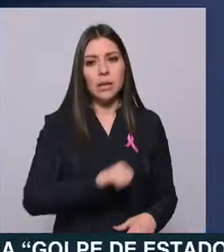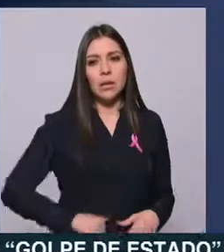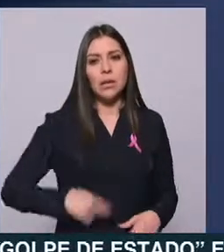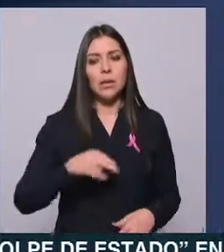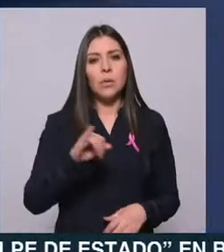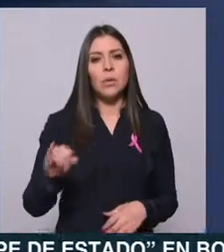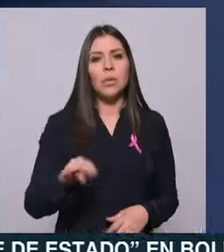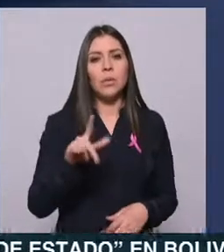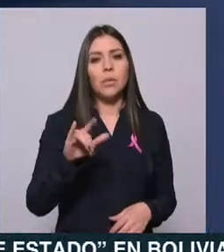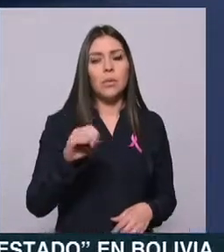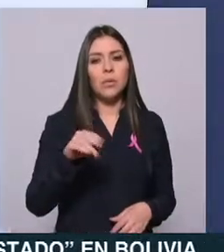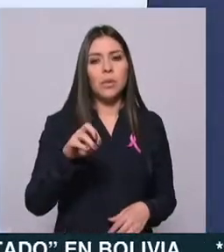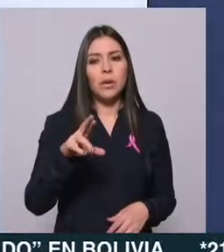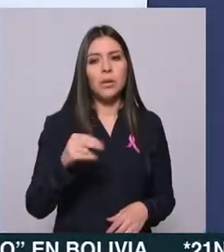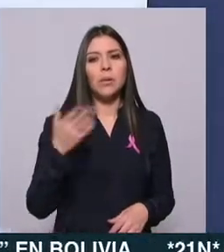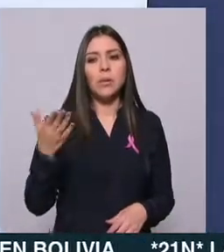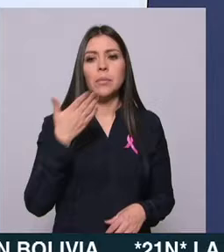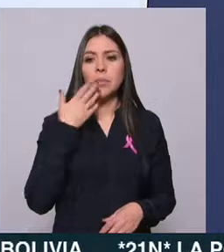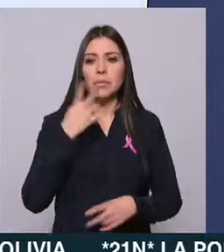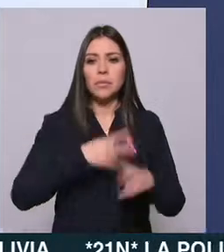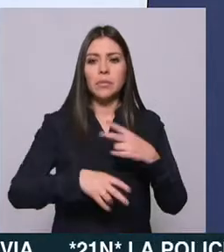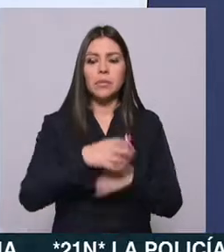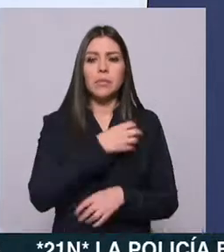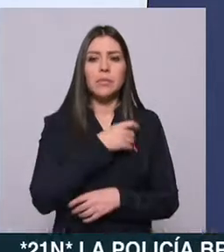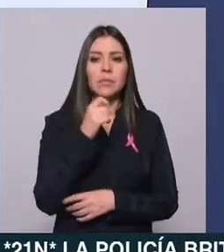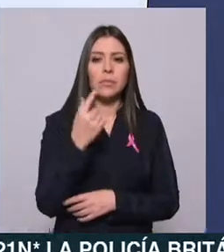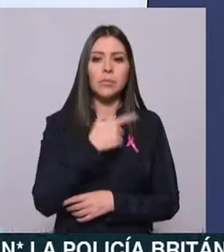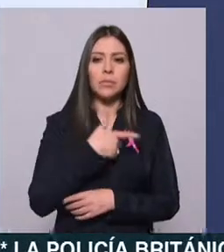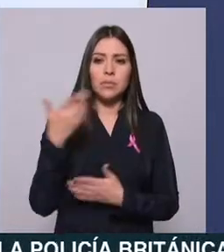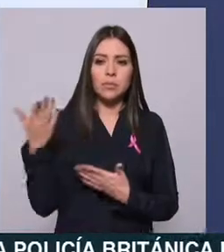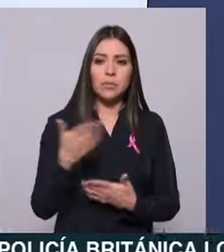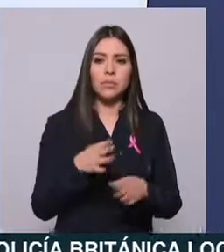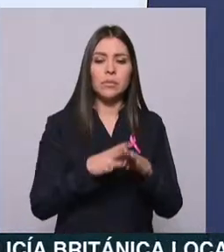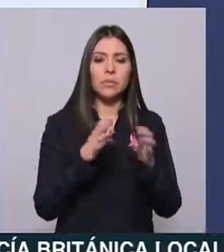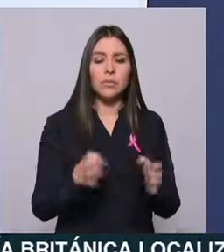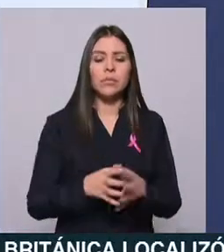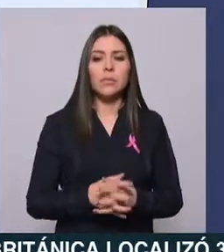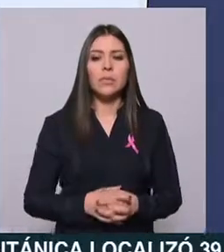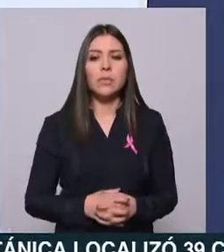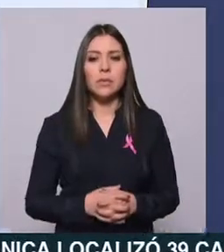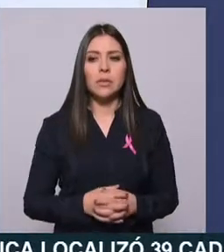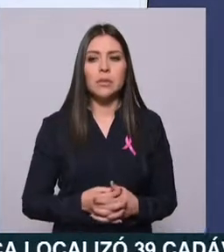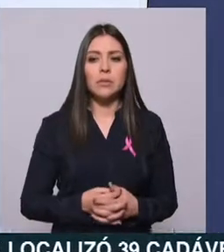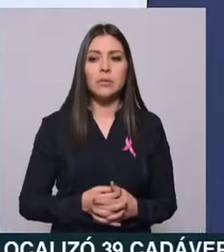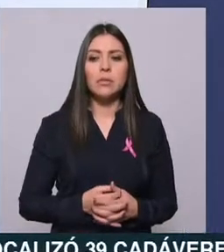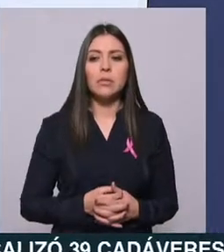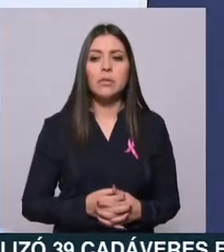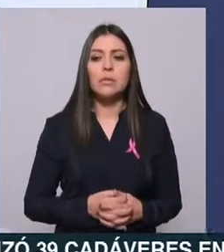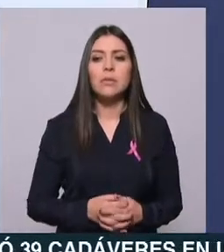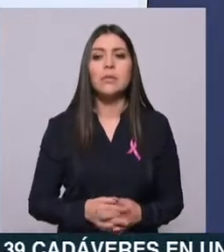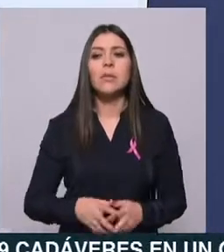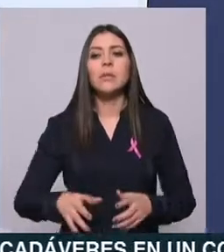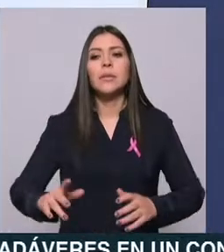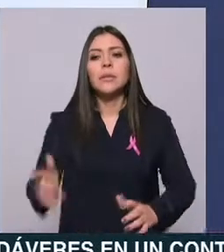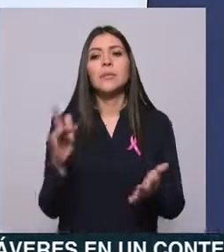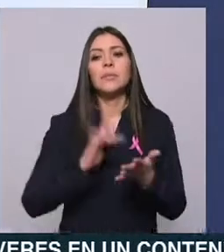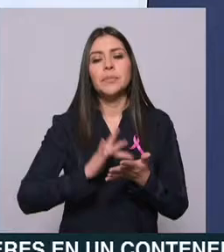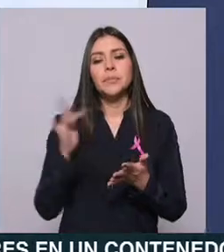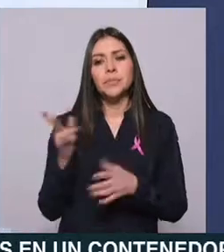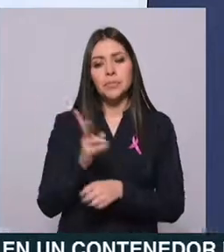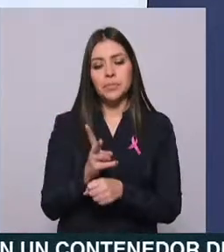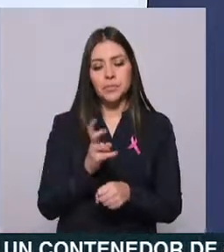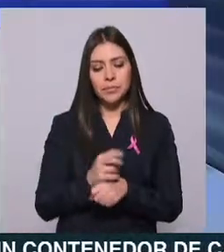Moreno Rivera. Alcalde, bienvenido a Capital 21, un gusto recibirlo, ¿cómo está? Bien, gracias por la invitación a este importante espacio, Juan. Pues